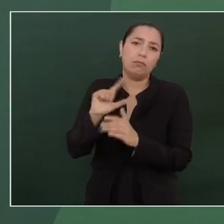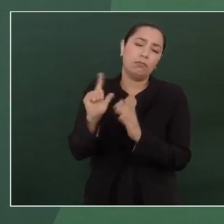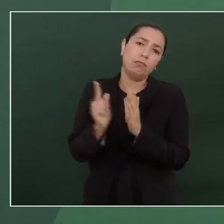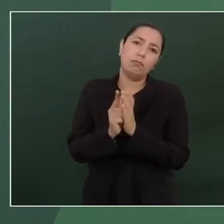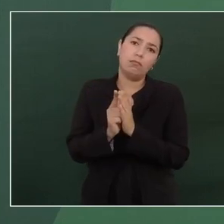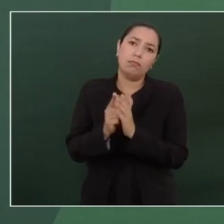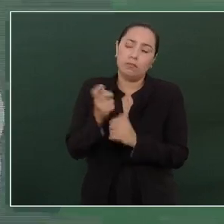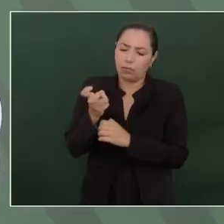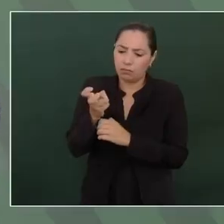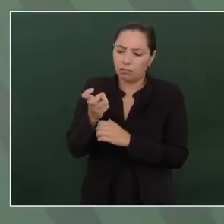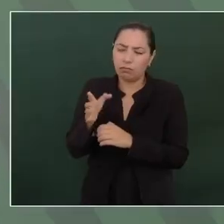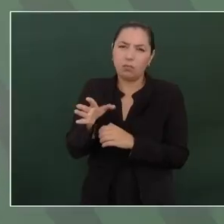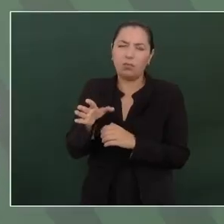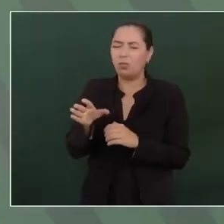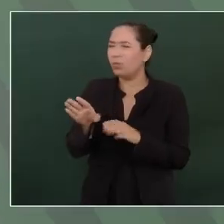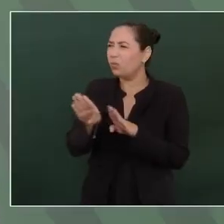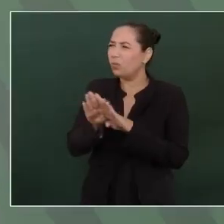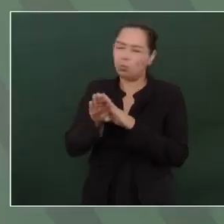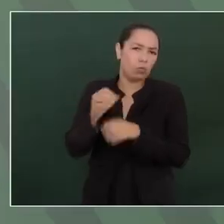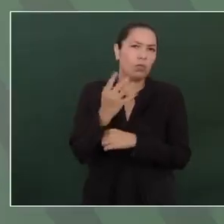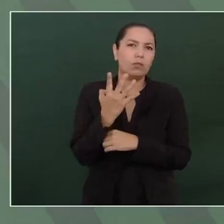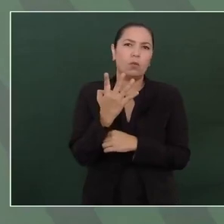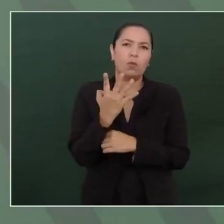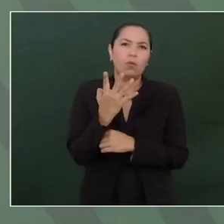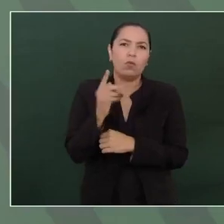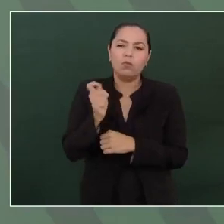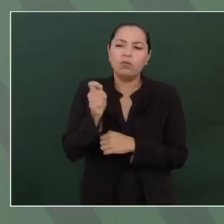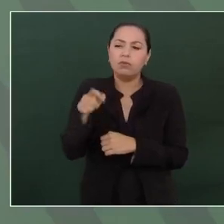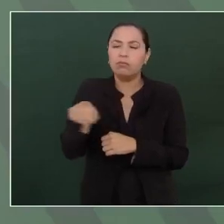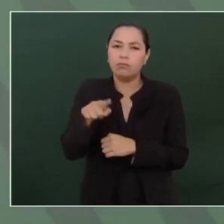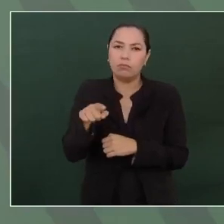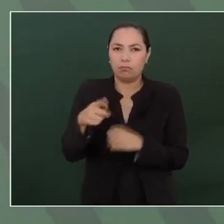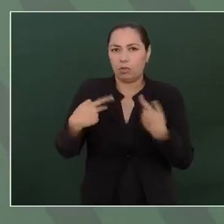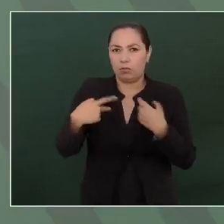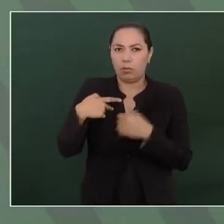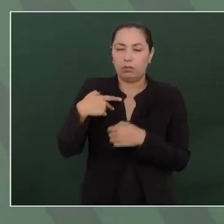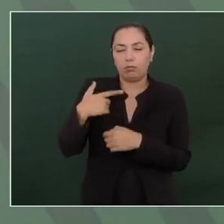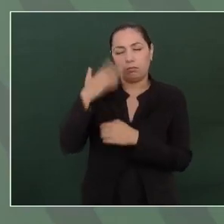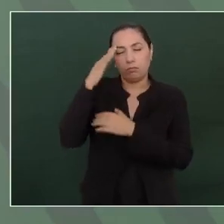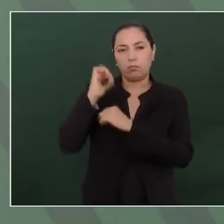de un colegiado, no, de cuatro colegiados.